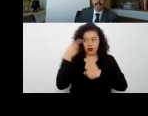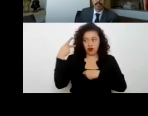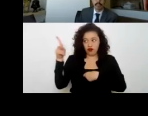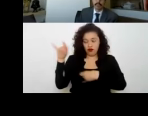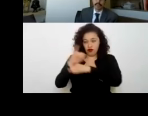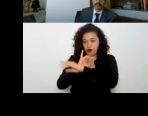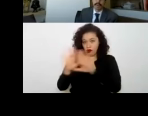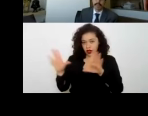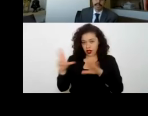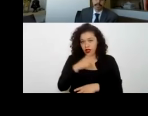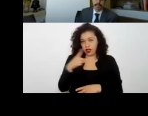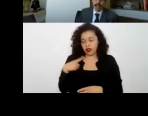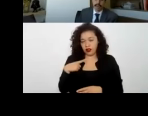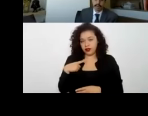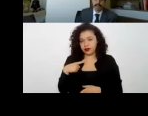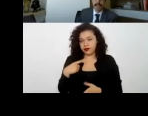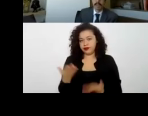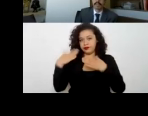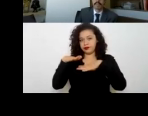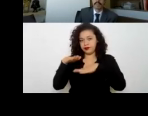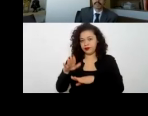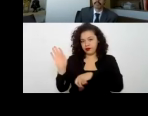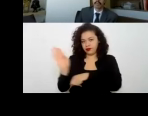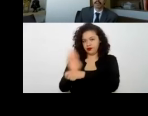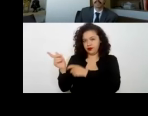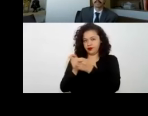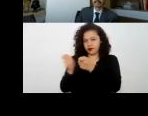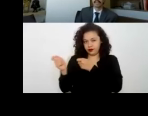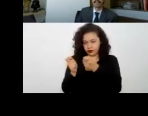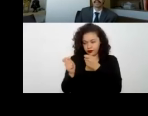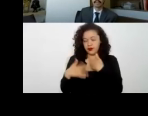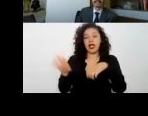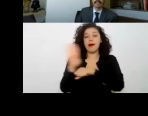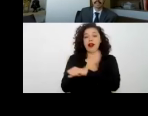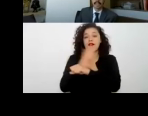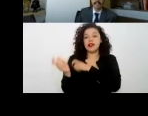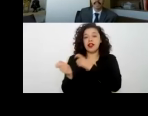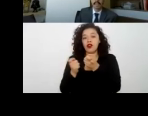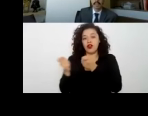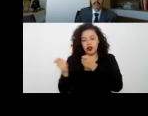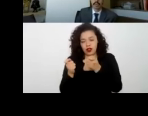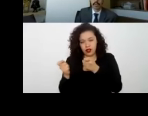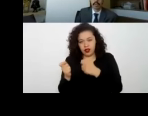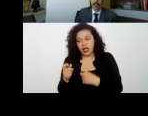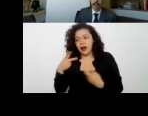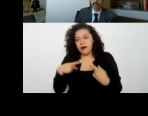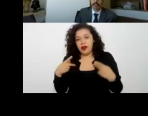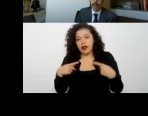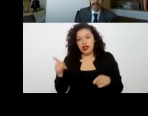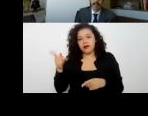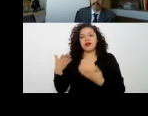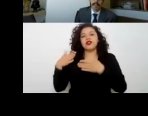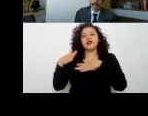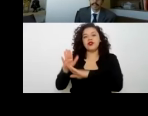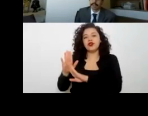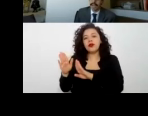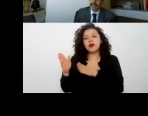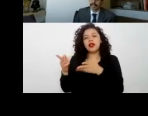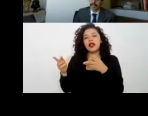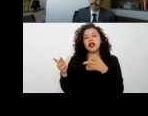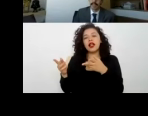está información sobre el beneficiario controlador. El beneficiario controlador es quien decide sobre cómo actúa